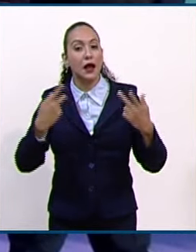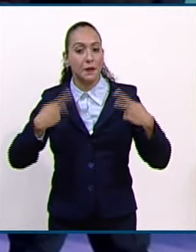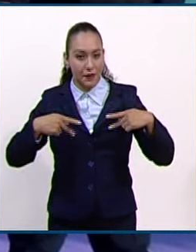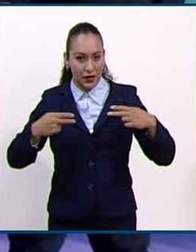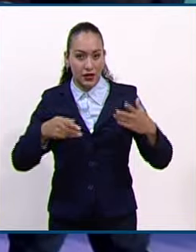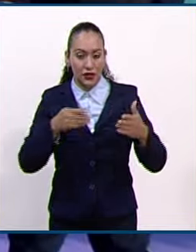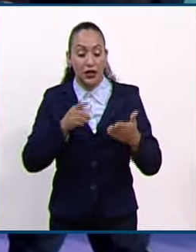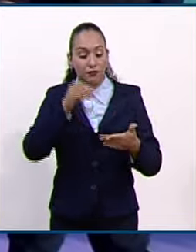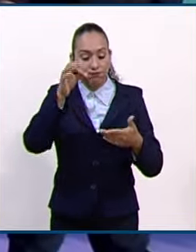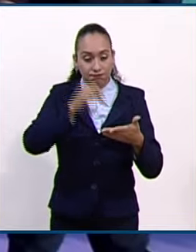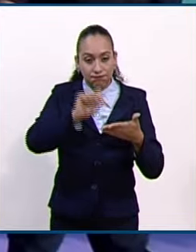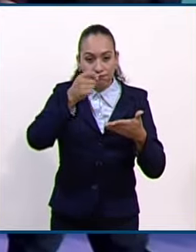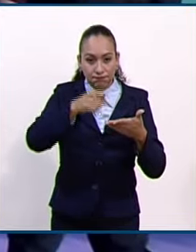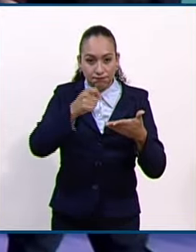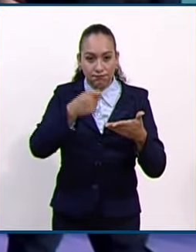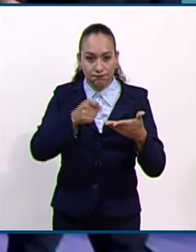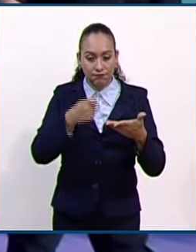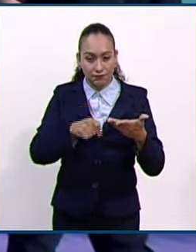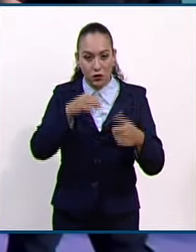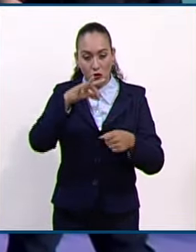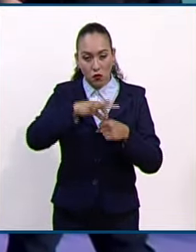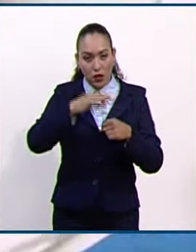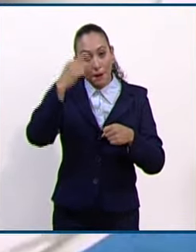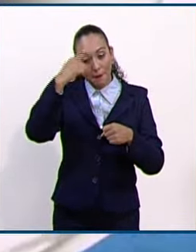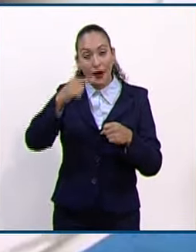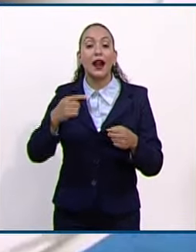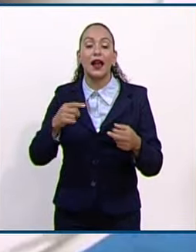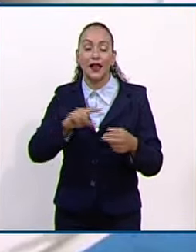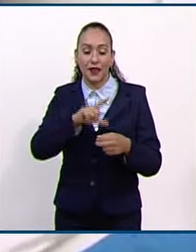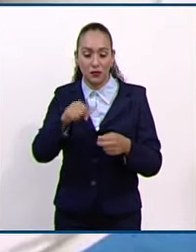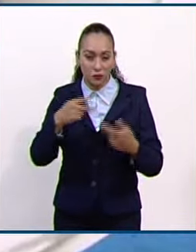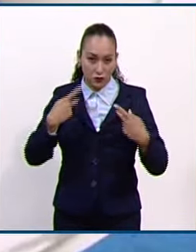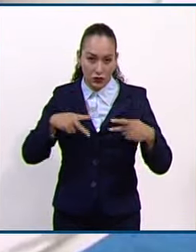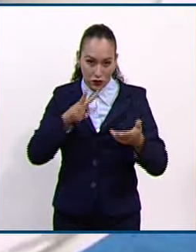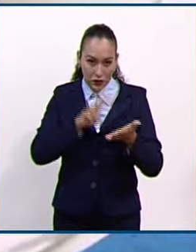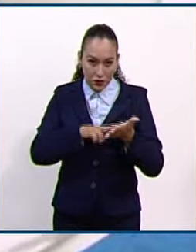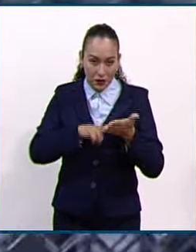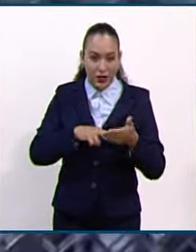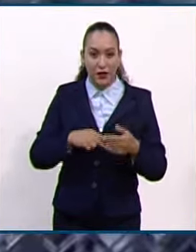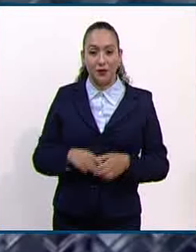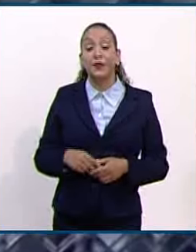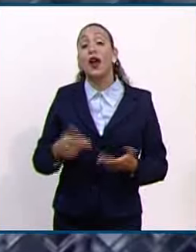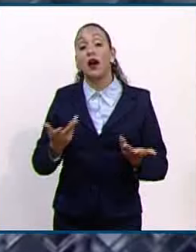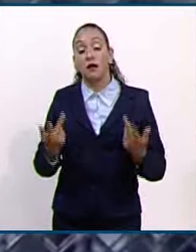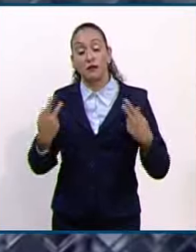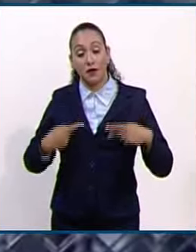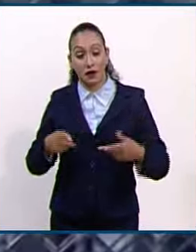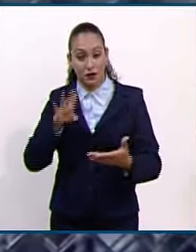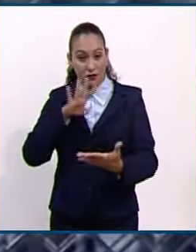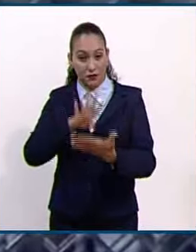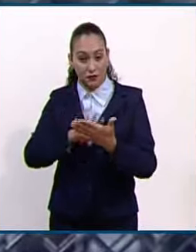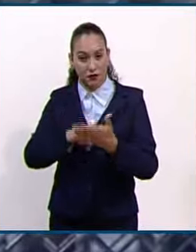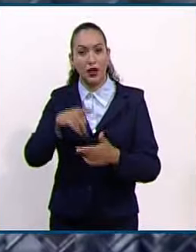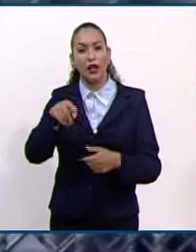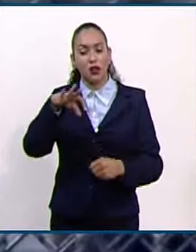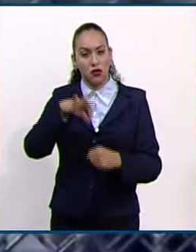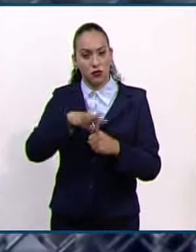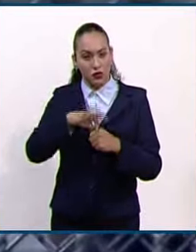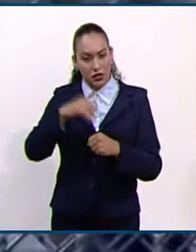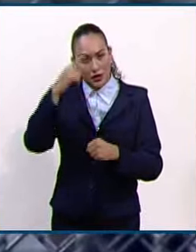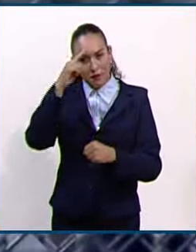las alcaldías, ayuntamientos y diputaciones locales, en tanto que las personas privadas de la libertad podrán votar para la presidencia